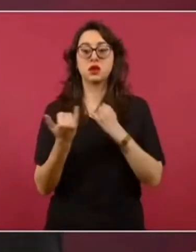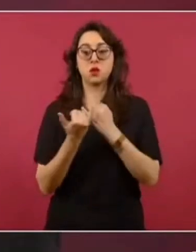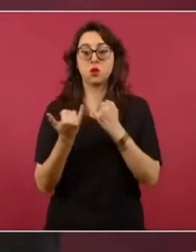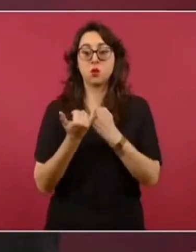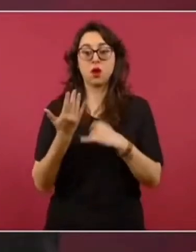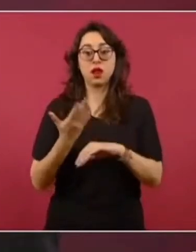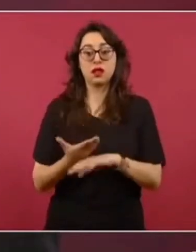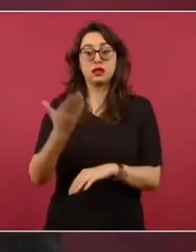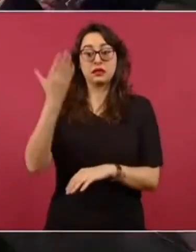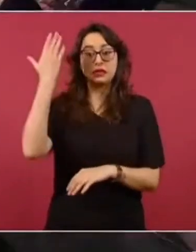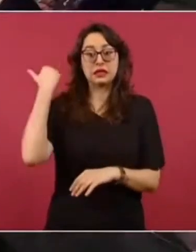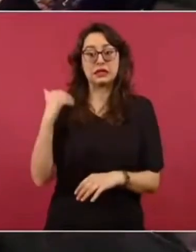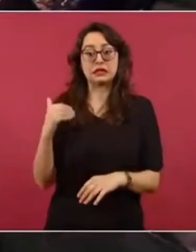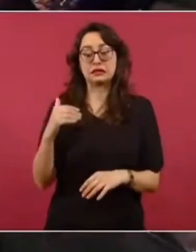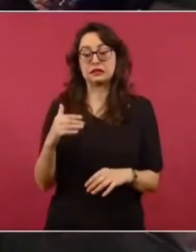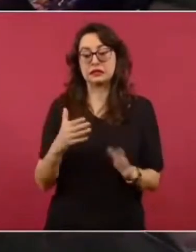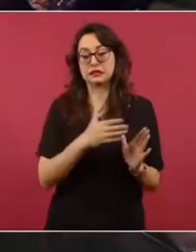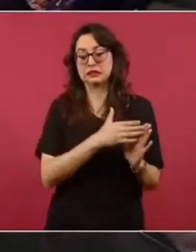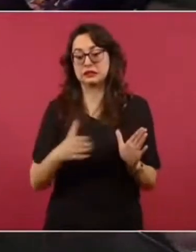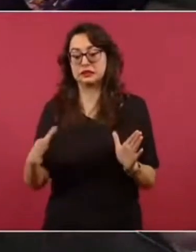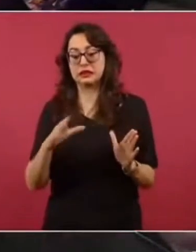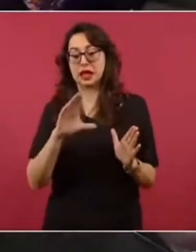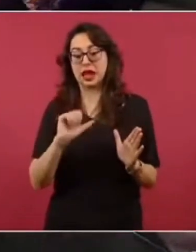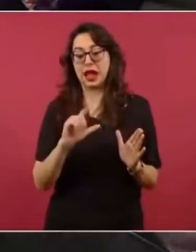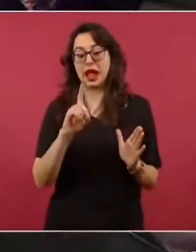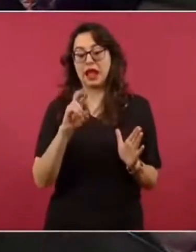existió sobre todo en el sexenio de Calderón,